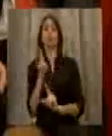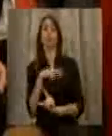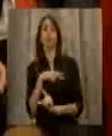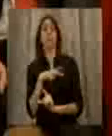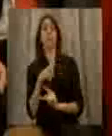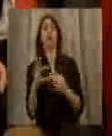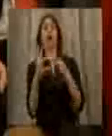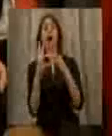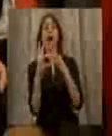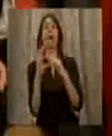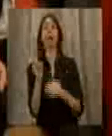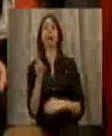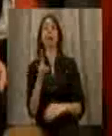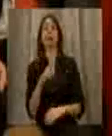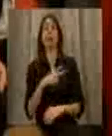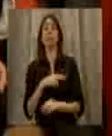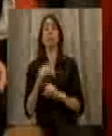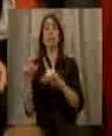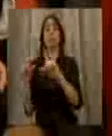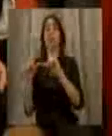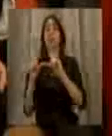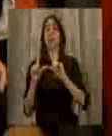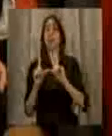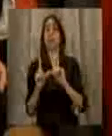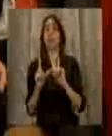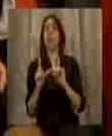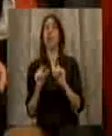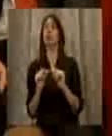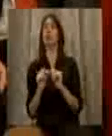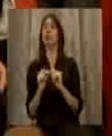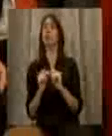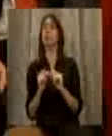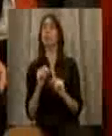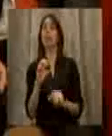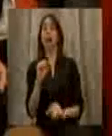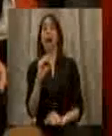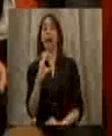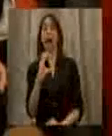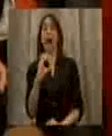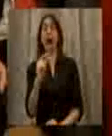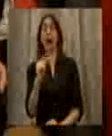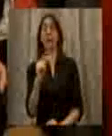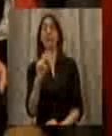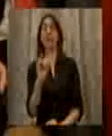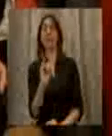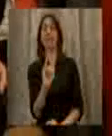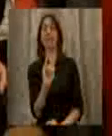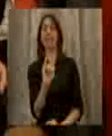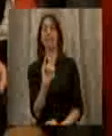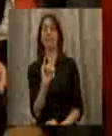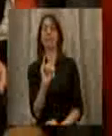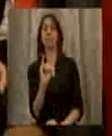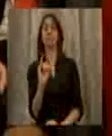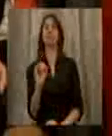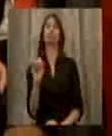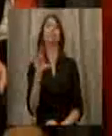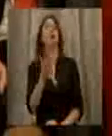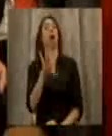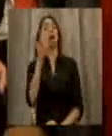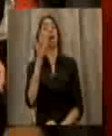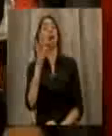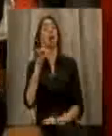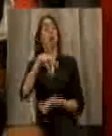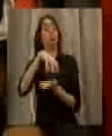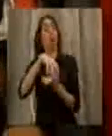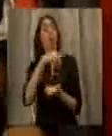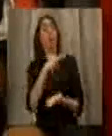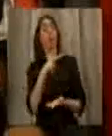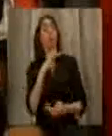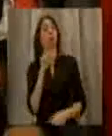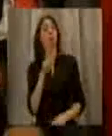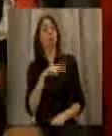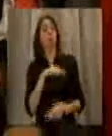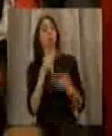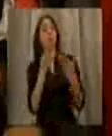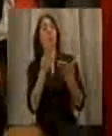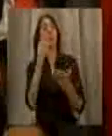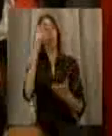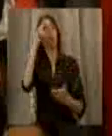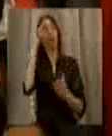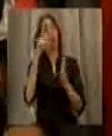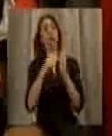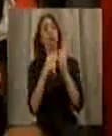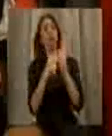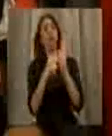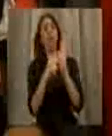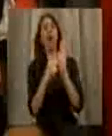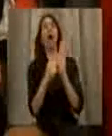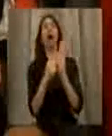Agradecemos el premio de ACTI, que nos premió en esta iniciativa, a